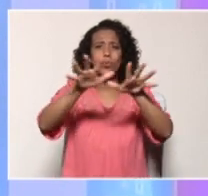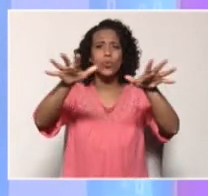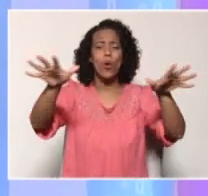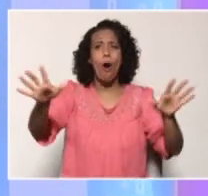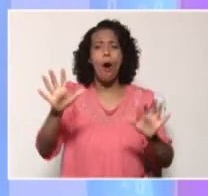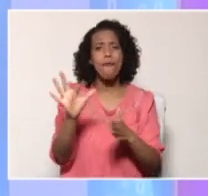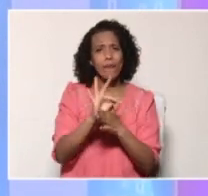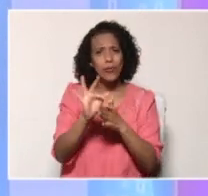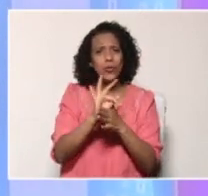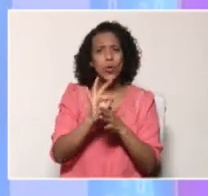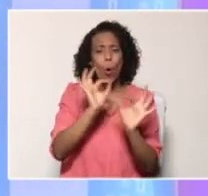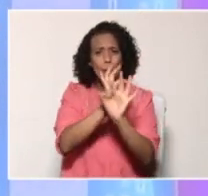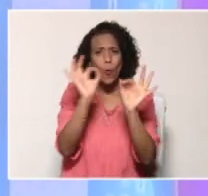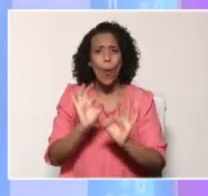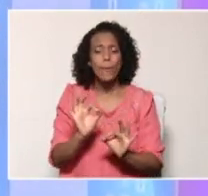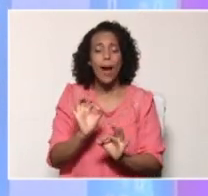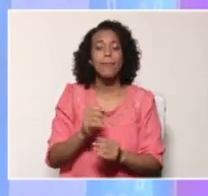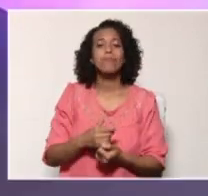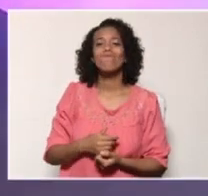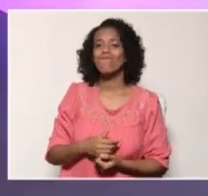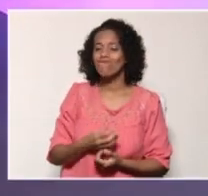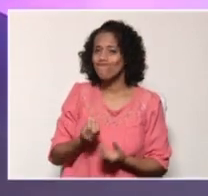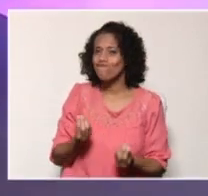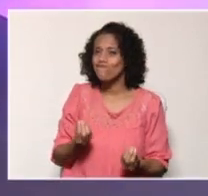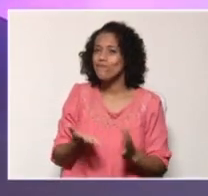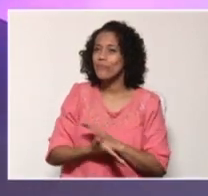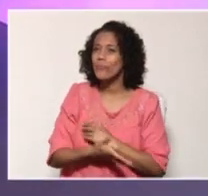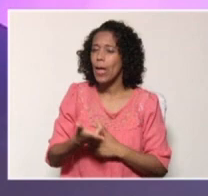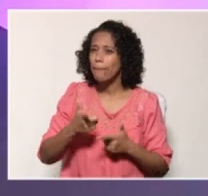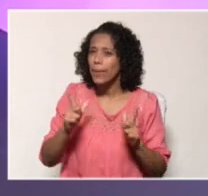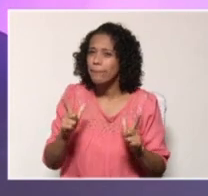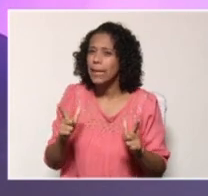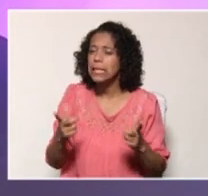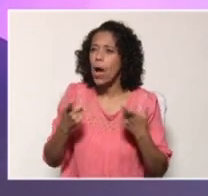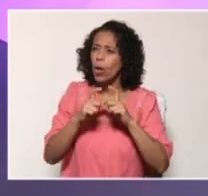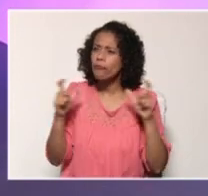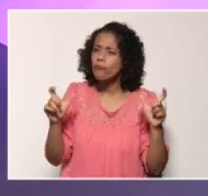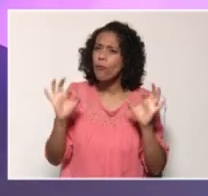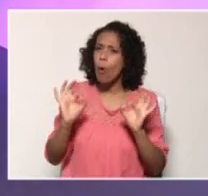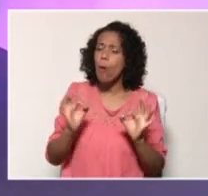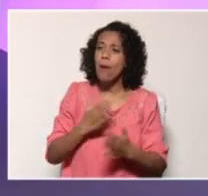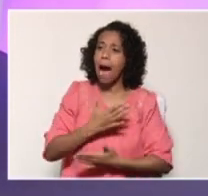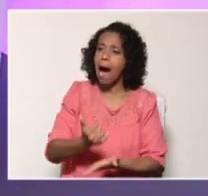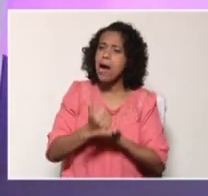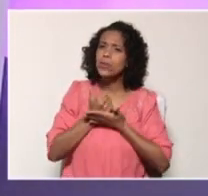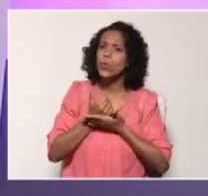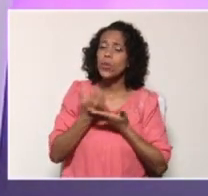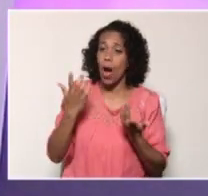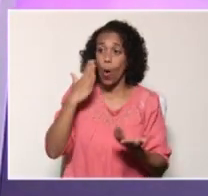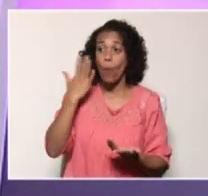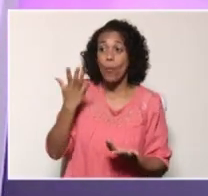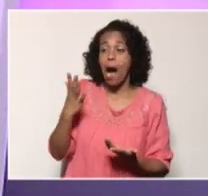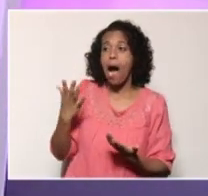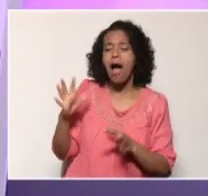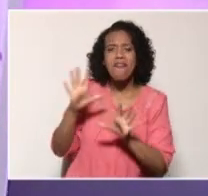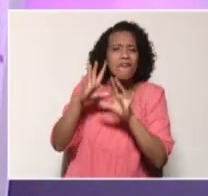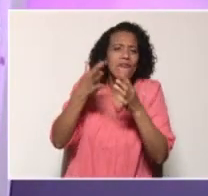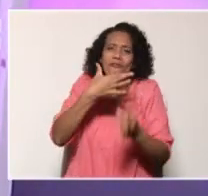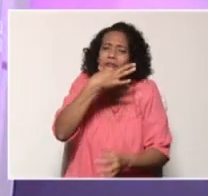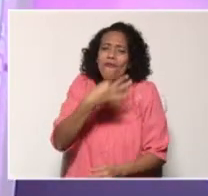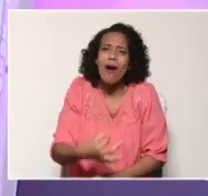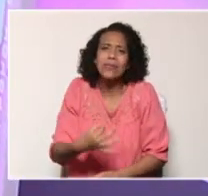su funcionalidad por medio de plugins. La misma nos genera una gran ventaja, ya que podemos